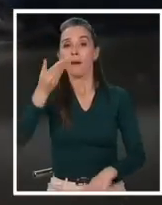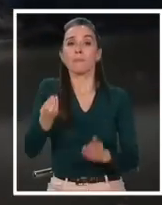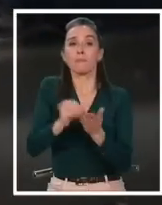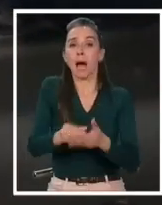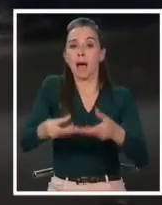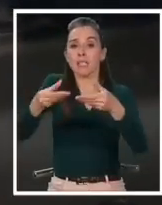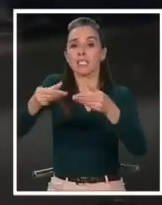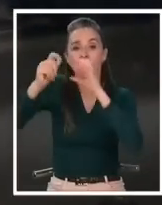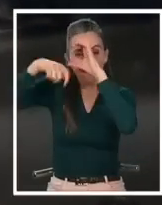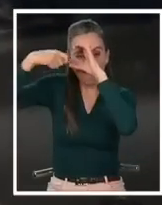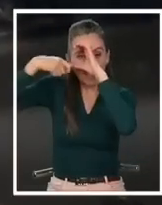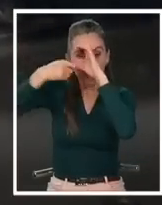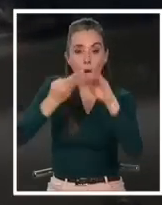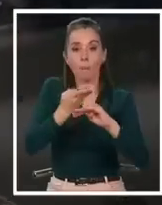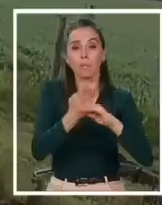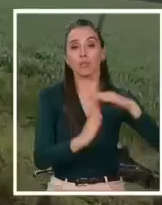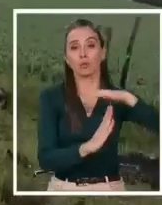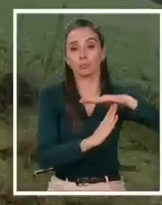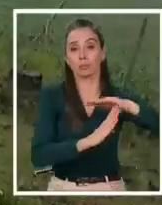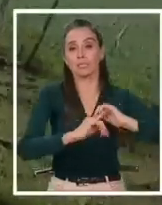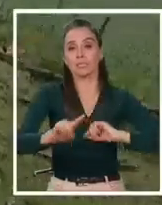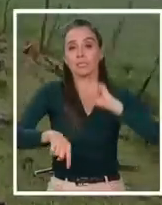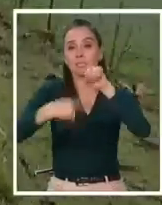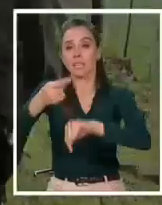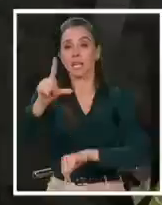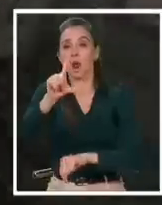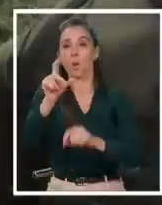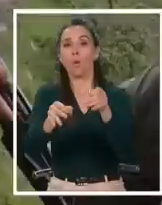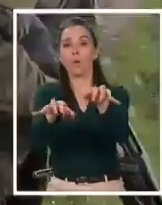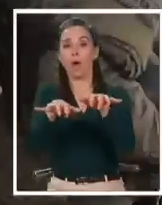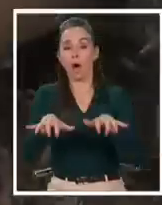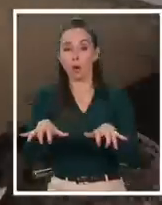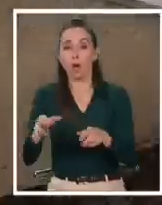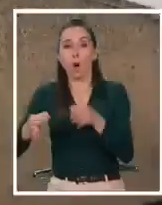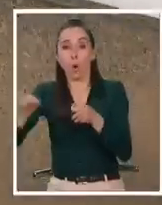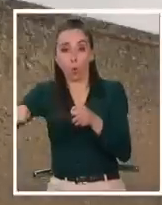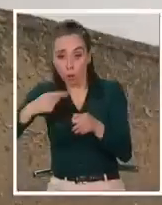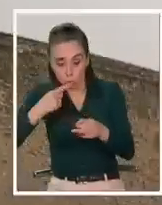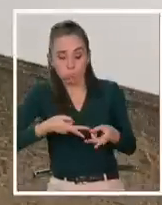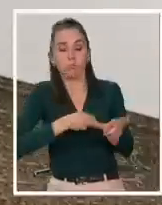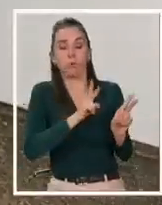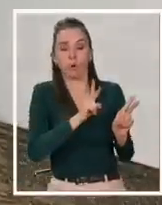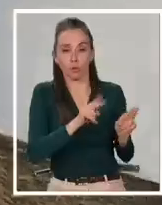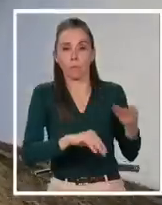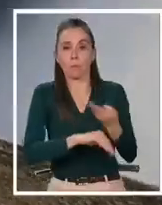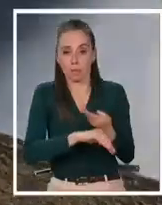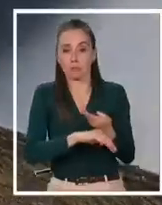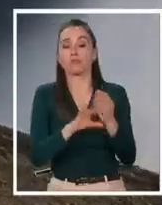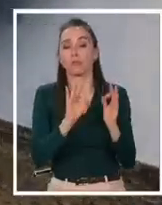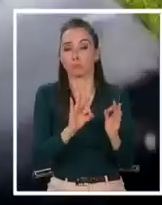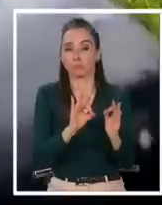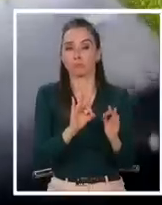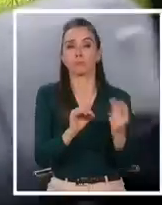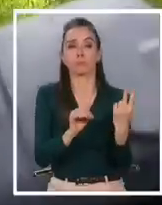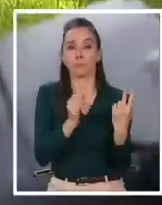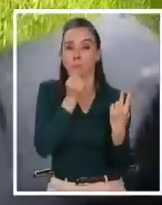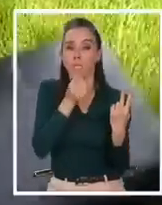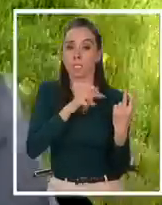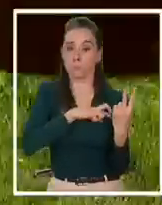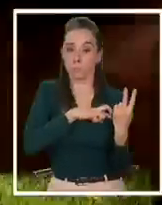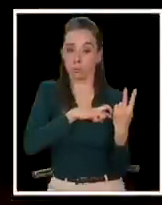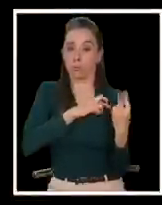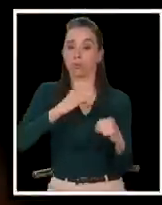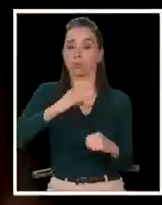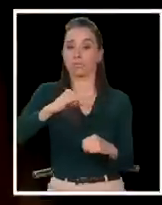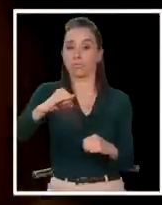videos, por lo que pidió continuar la audiencia el lunes, solicitud que fue acogida por el tribunal. De esta manera, los imputados